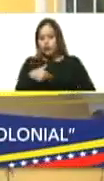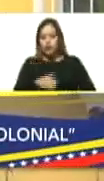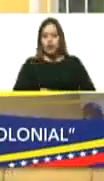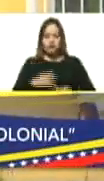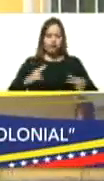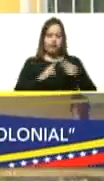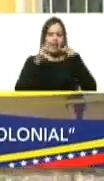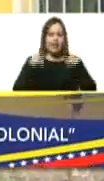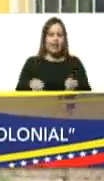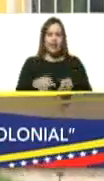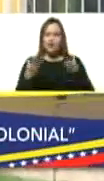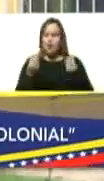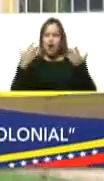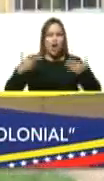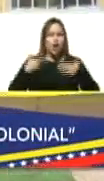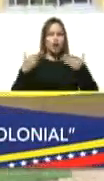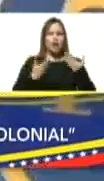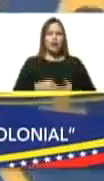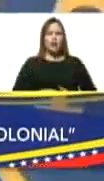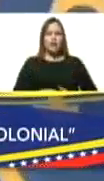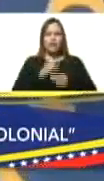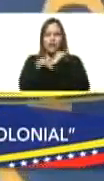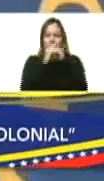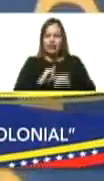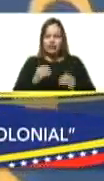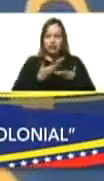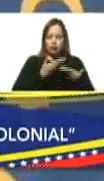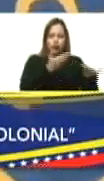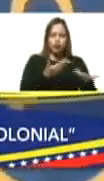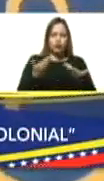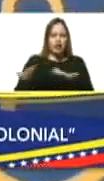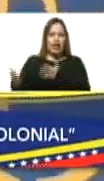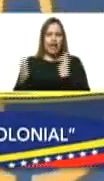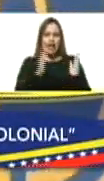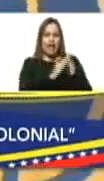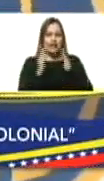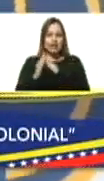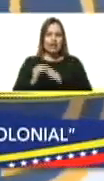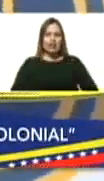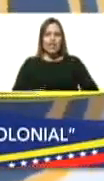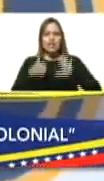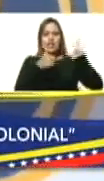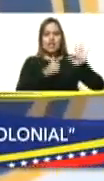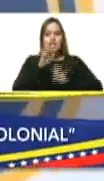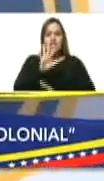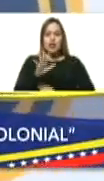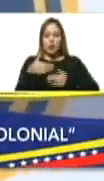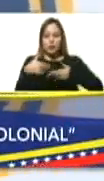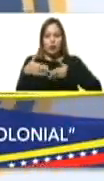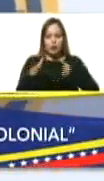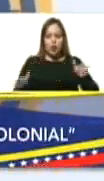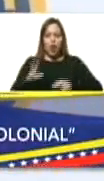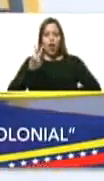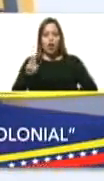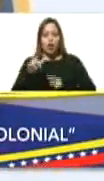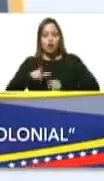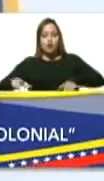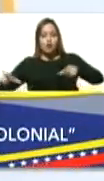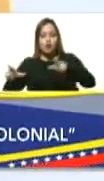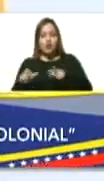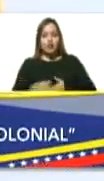aquí muy contentos y complacidos porque estamos entregando esta vivienda de 65 metros cuadrados, dos habitaciones,